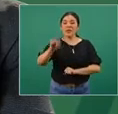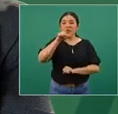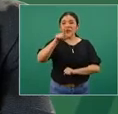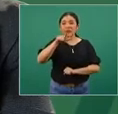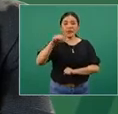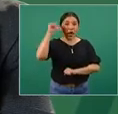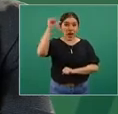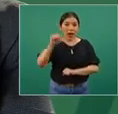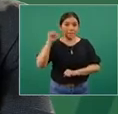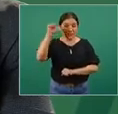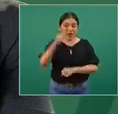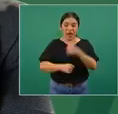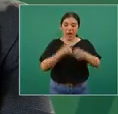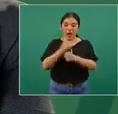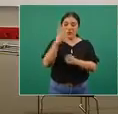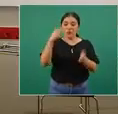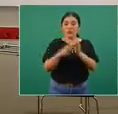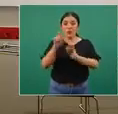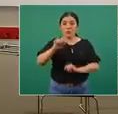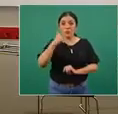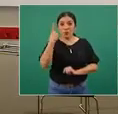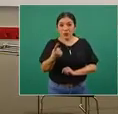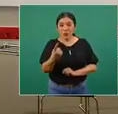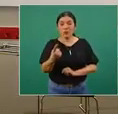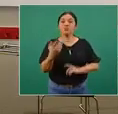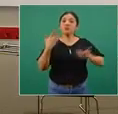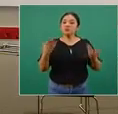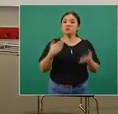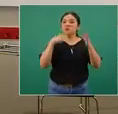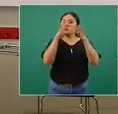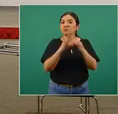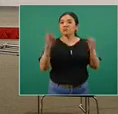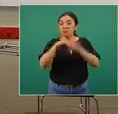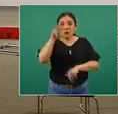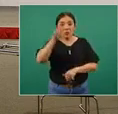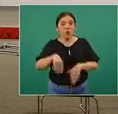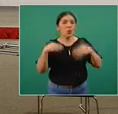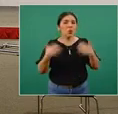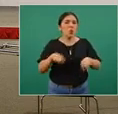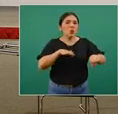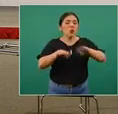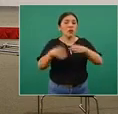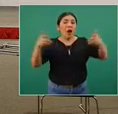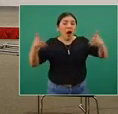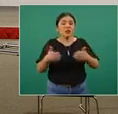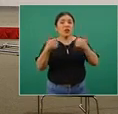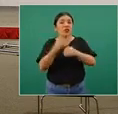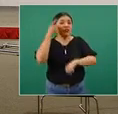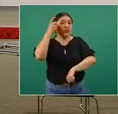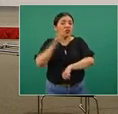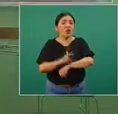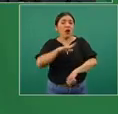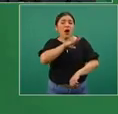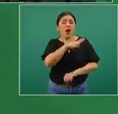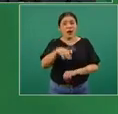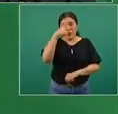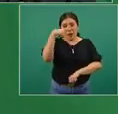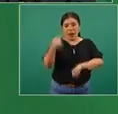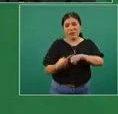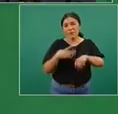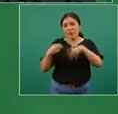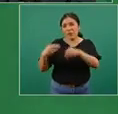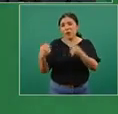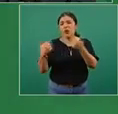abril del año 2021, destacar la labor que se hace desde la Dirección General de Epidemiología, desde la